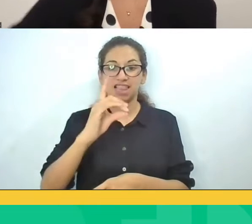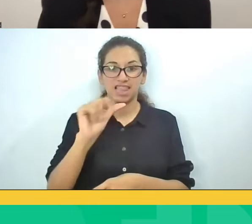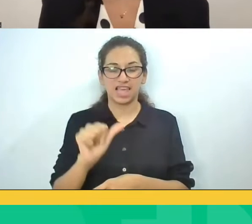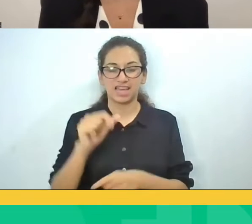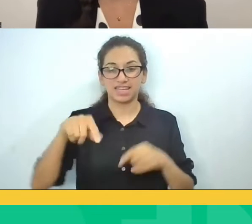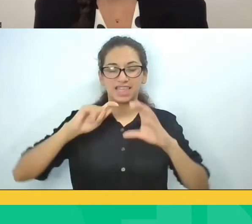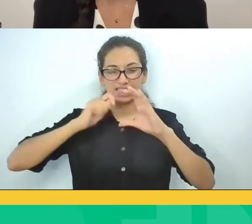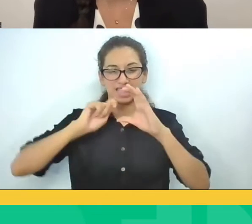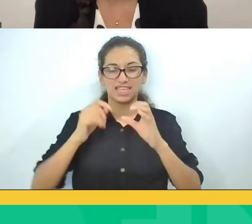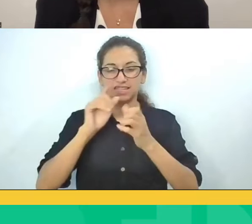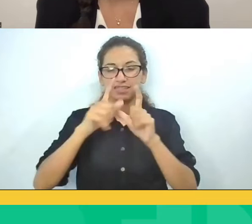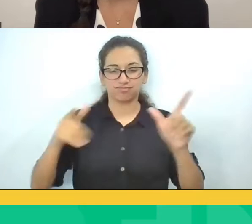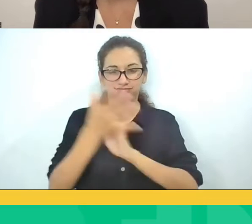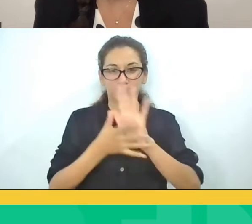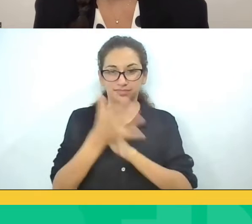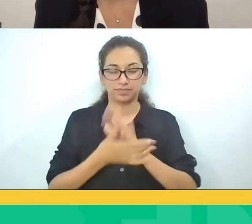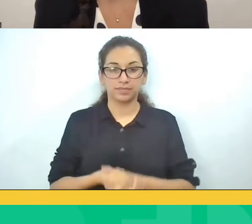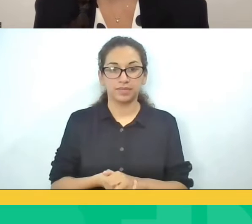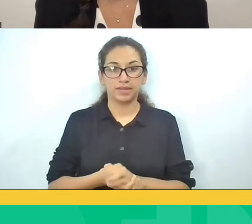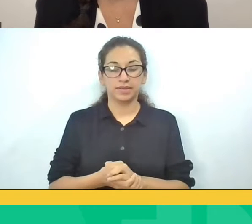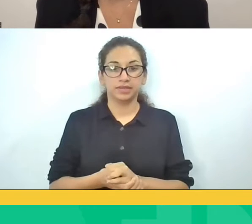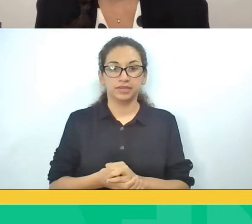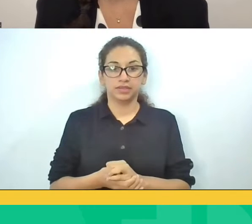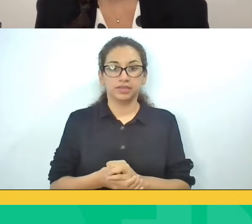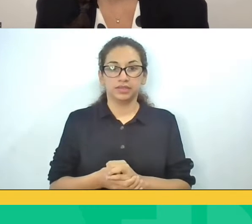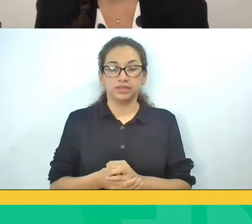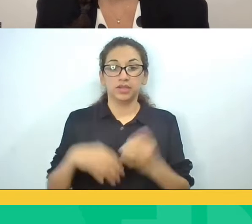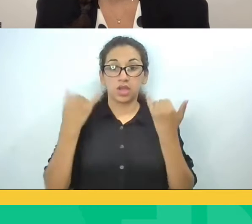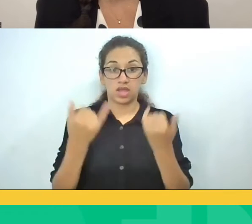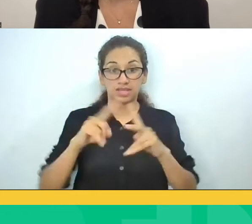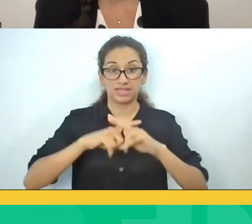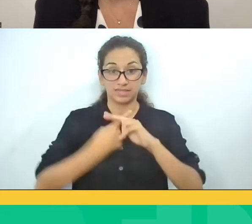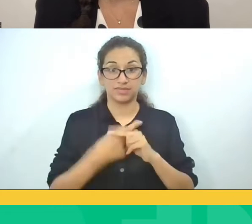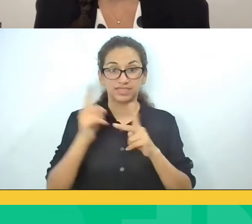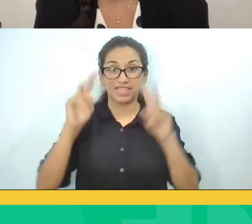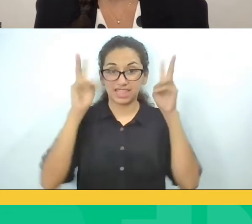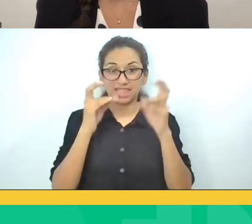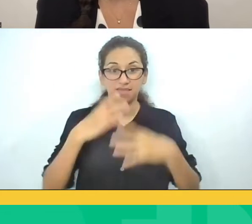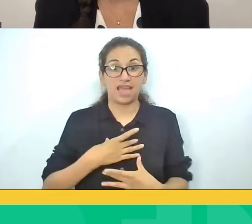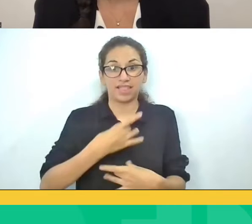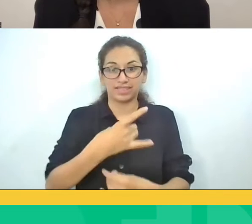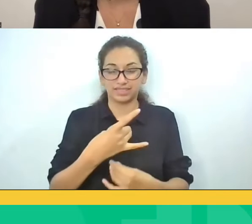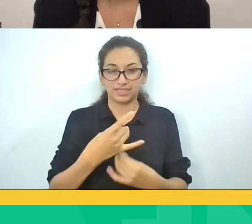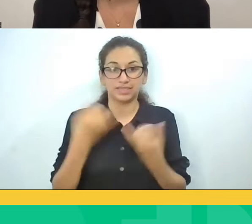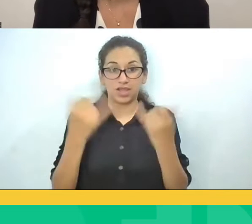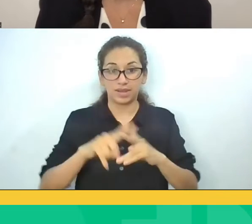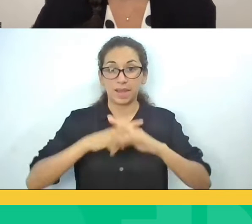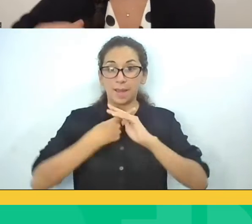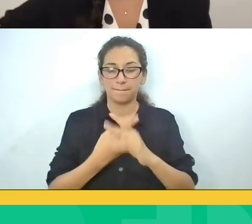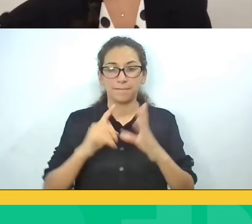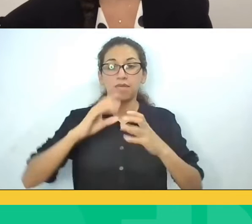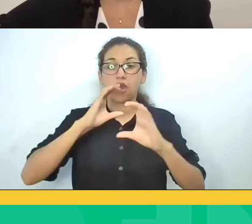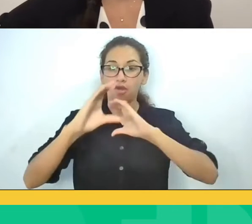verdad es que creo que mejor empezamos de una vez porque sé que es un tema súper pedido e interesante y bueno, vamos a tener para conversar